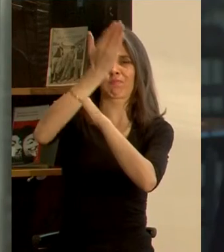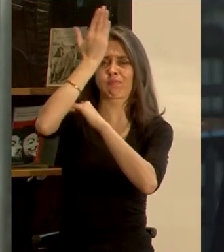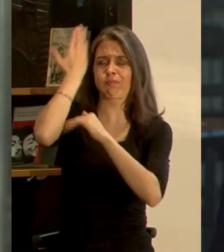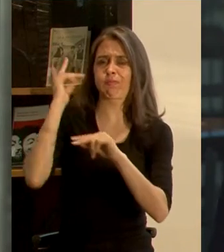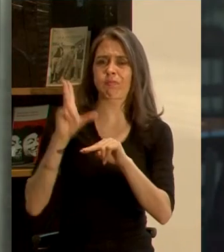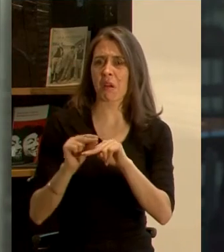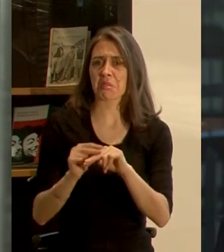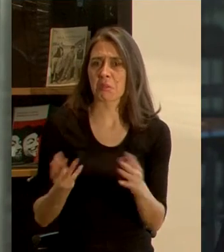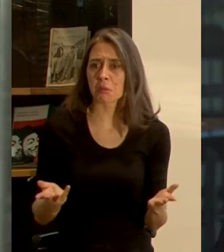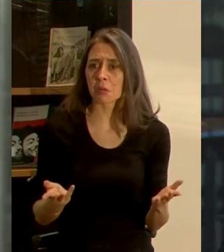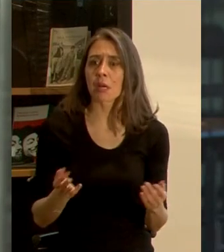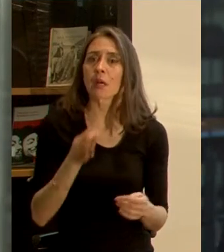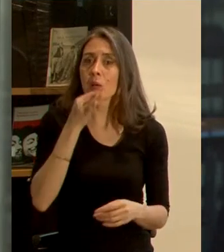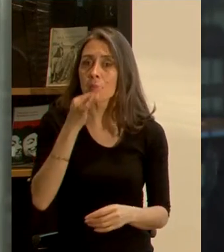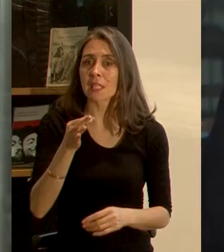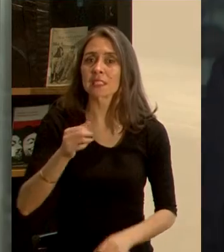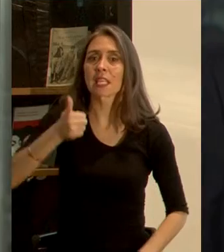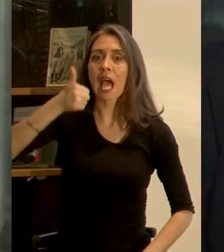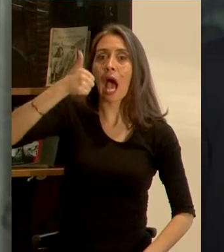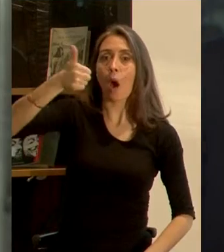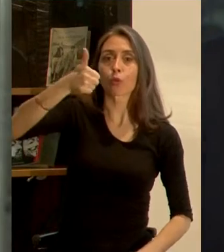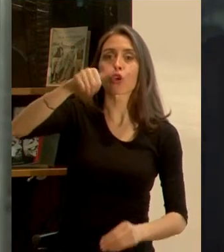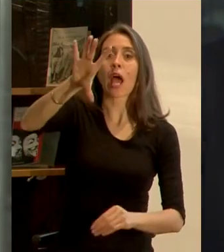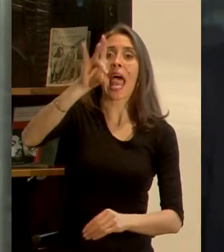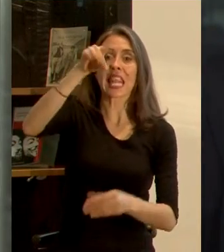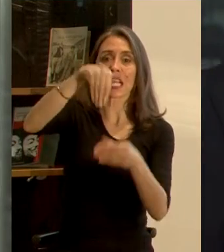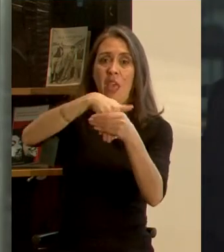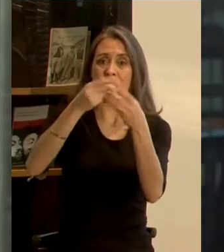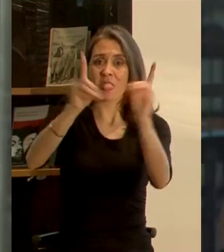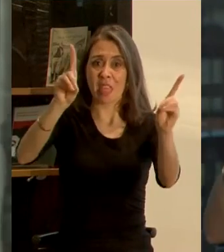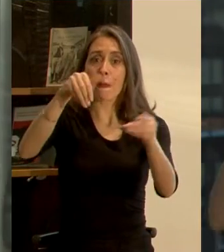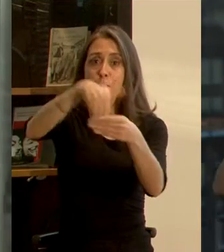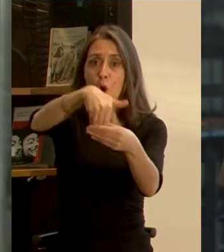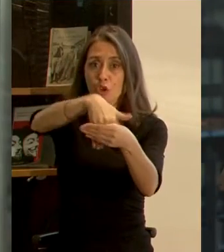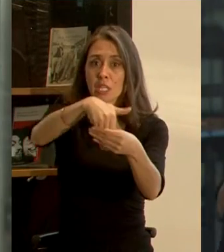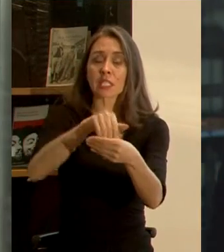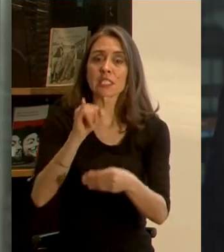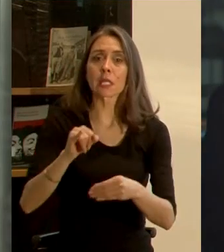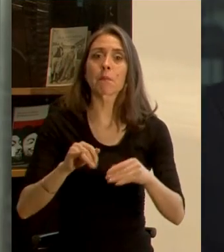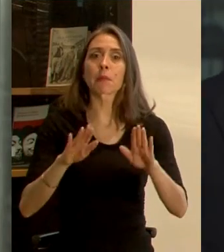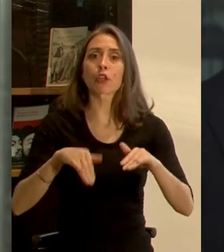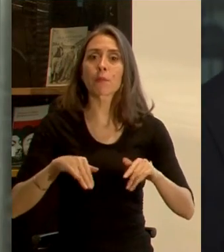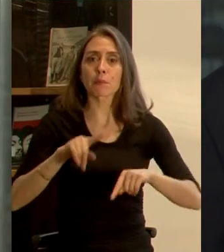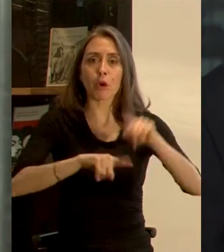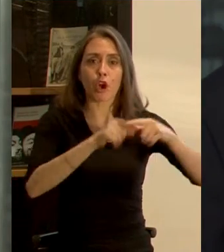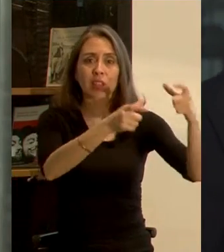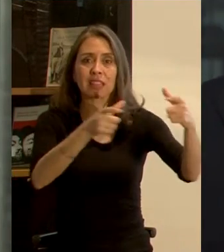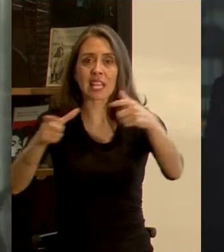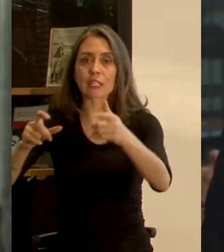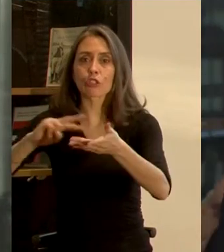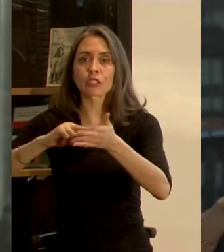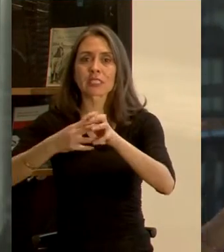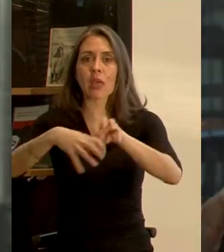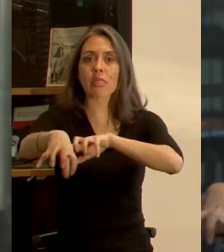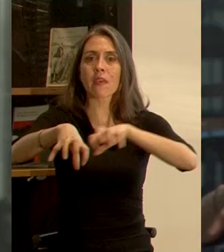Por ejemplo, ¿se van a elegir a las autoridades democráticamente? Sí, pero mantiene la división administrativa de los territorios que hizo la dictadura. Yo no digo porque